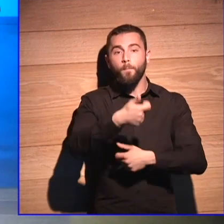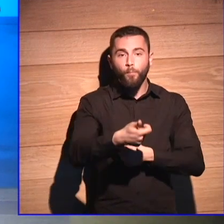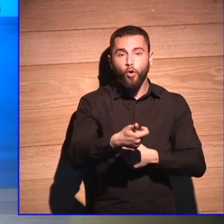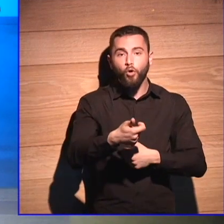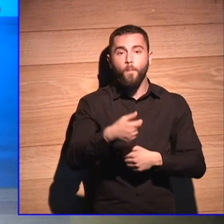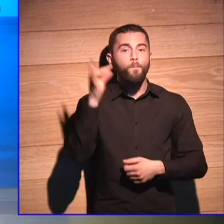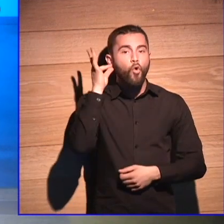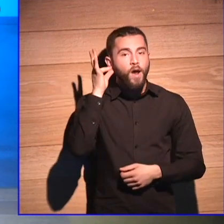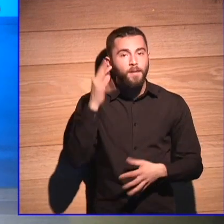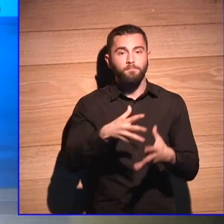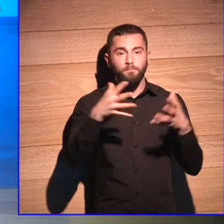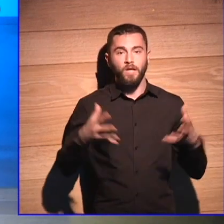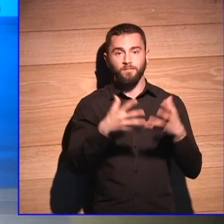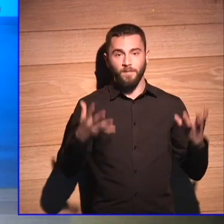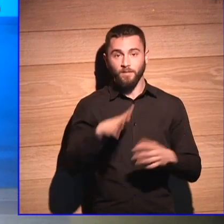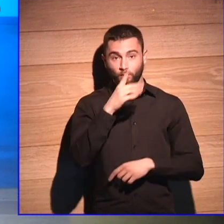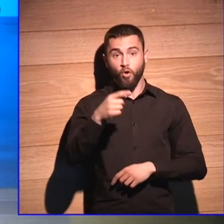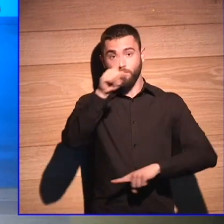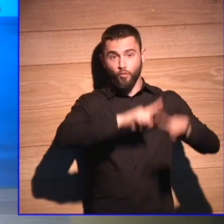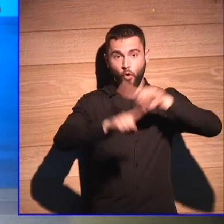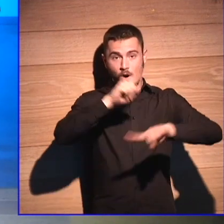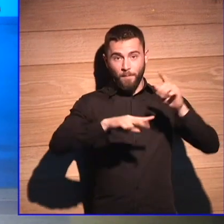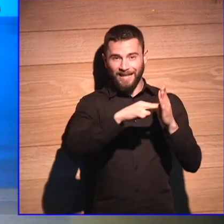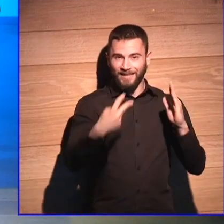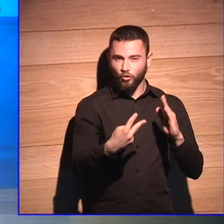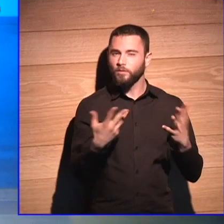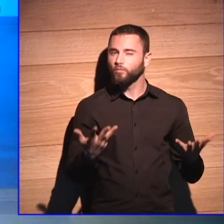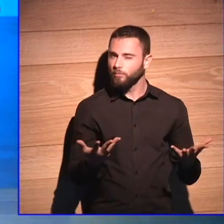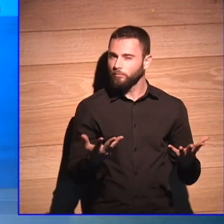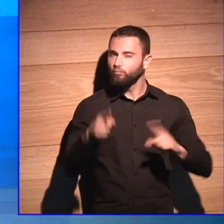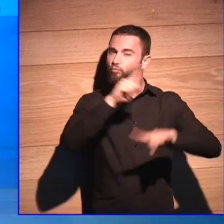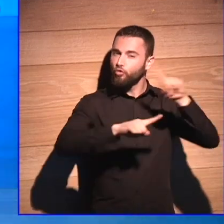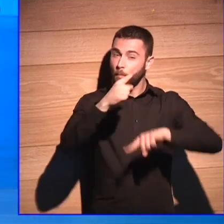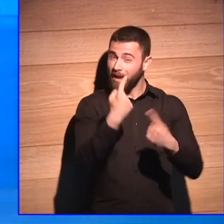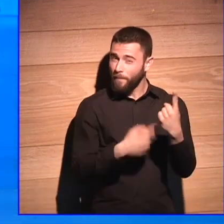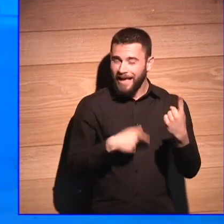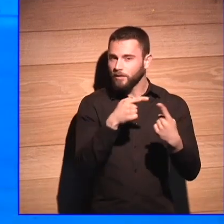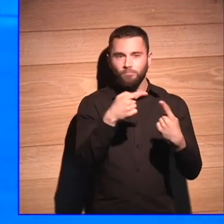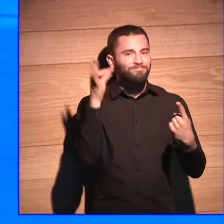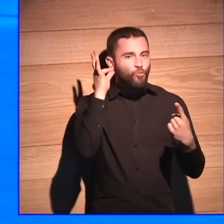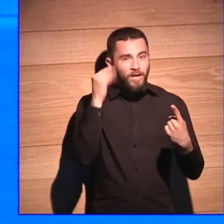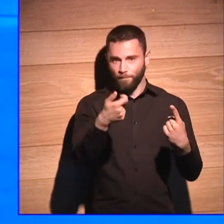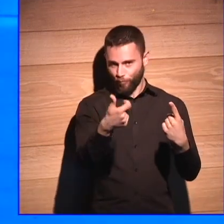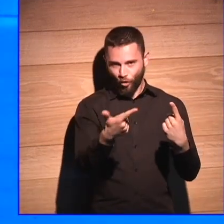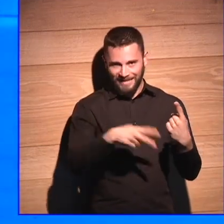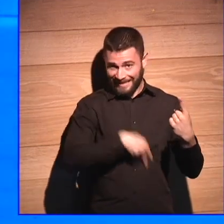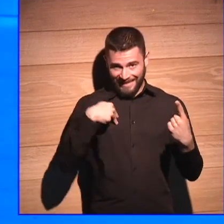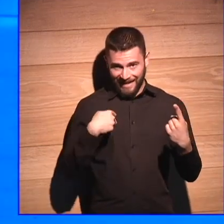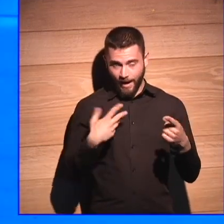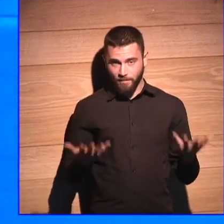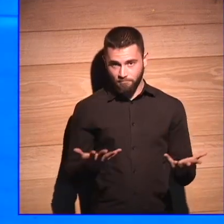a más mujeres, porque un problema existente en tecnología es que en general hay muy pocas mujeres. Y bueno,